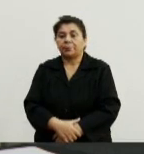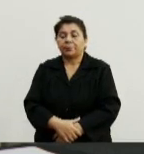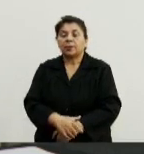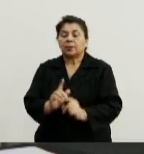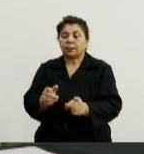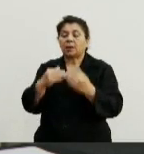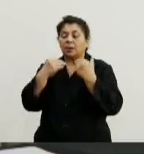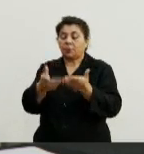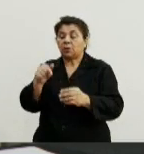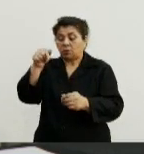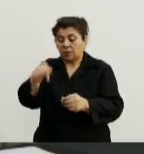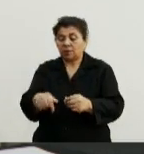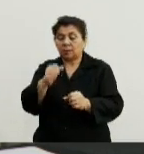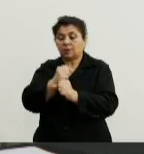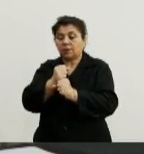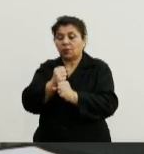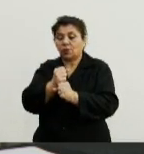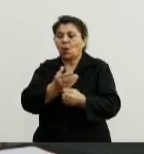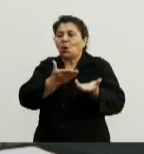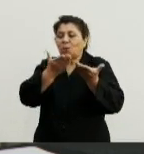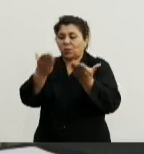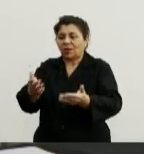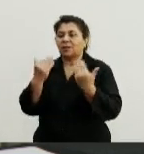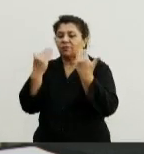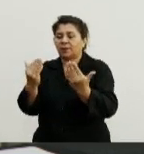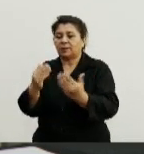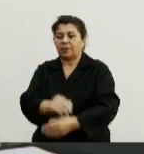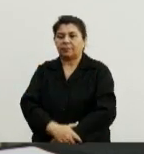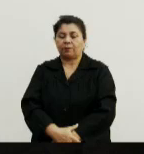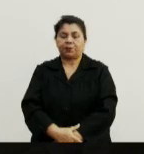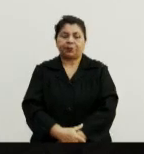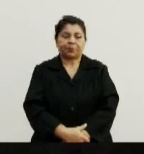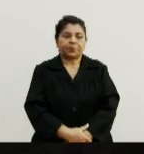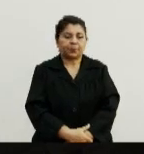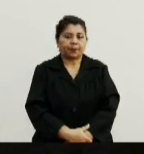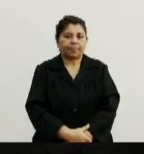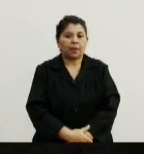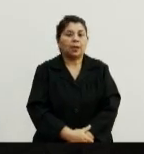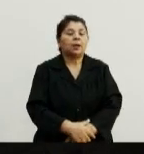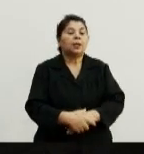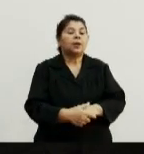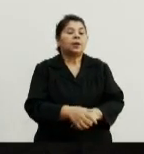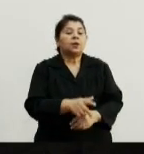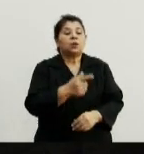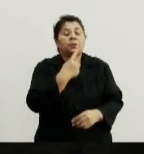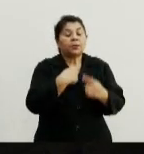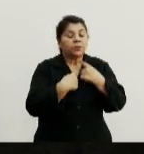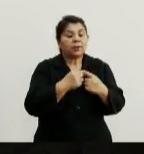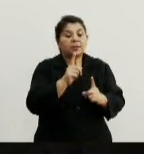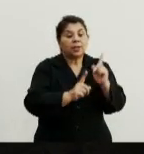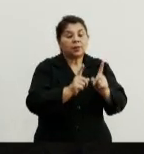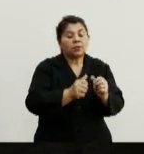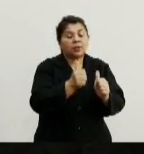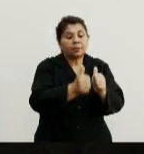denotar este trabajo y bueno informar que está cerrada doctor uribe nos preguntan si alguna empresa presentó algún